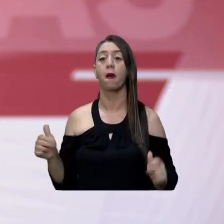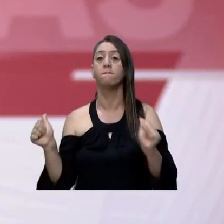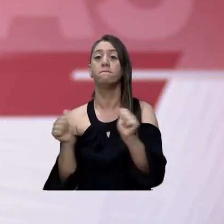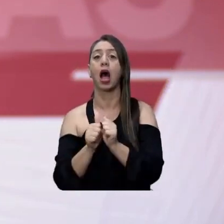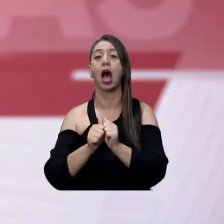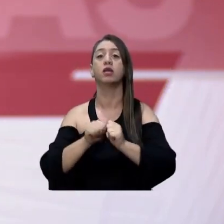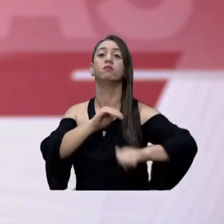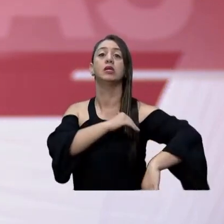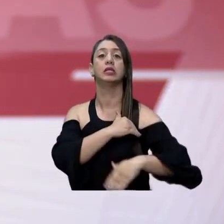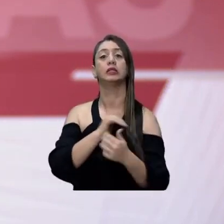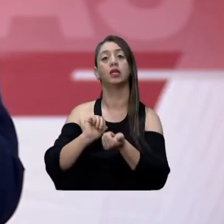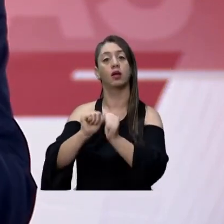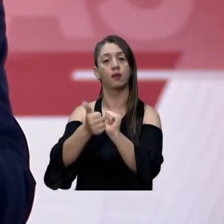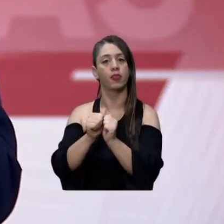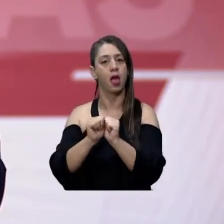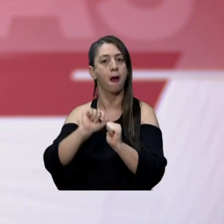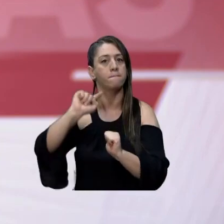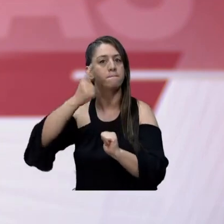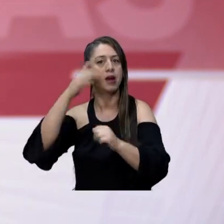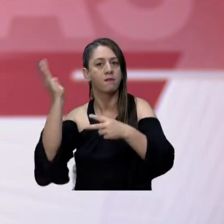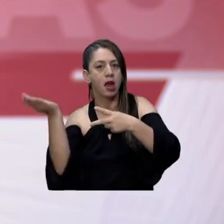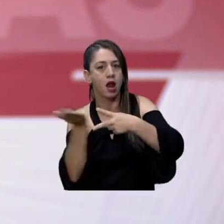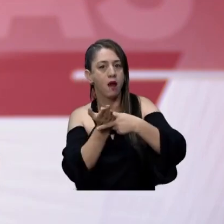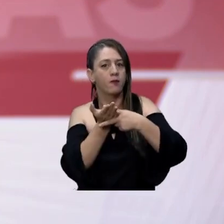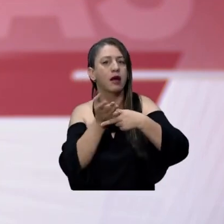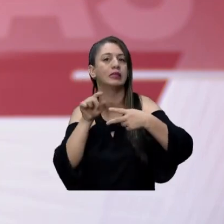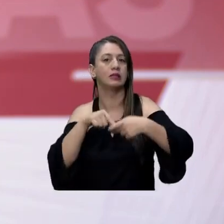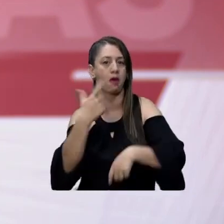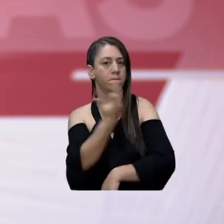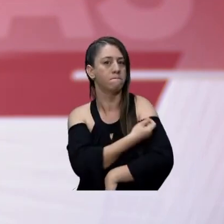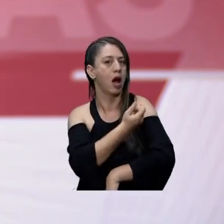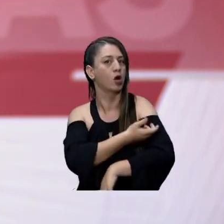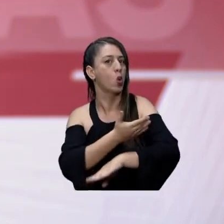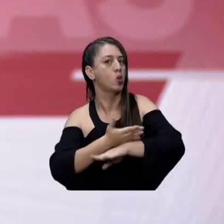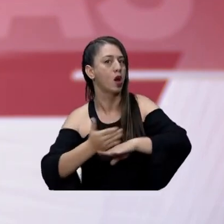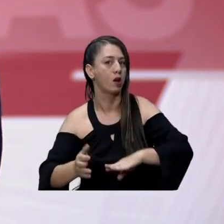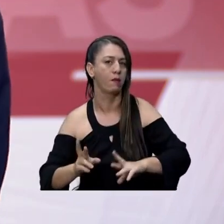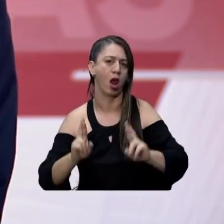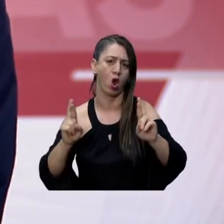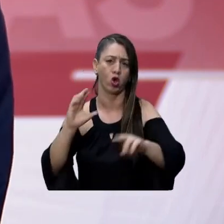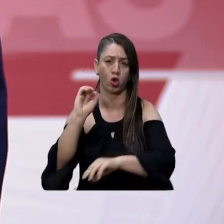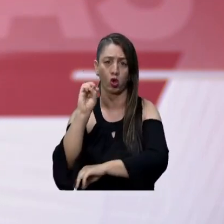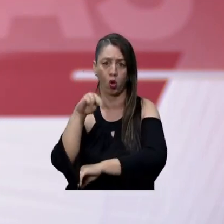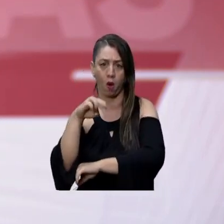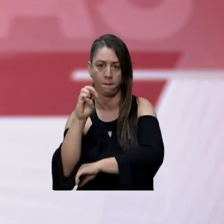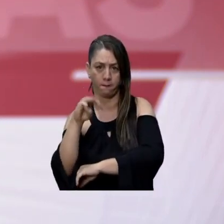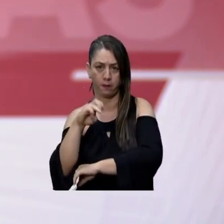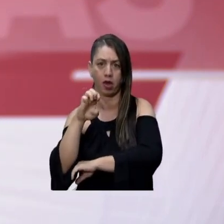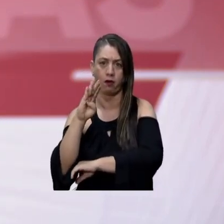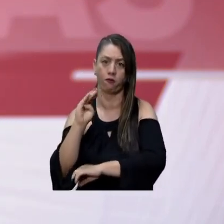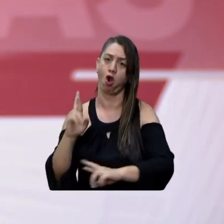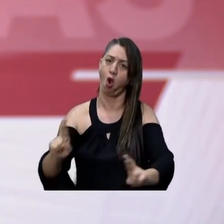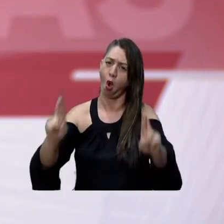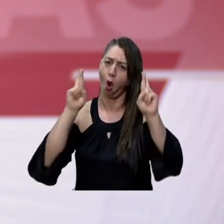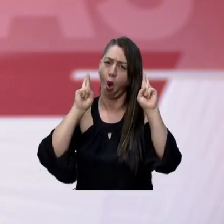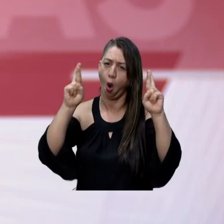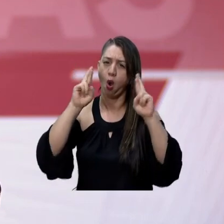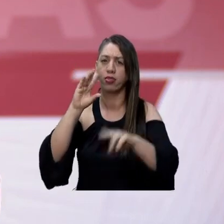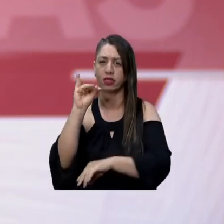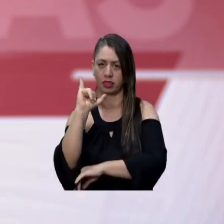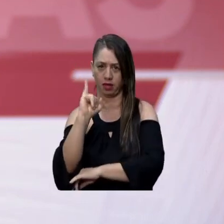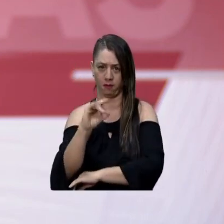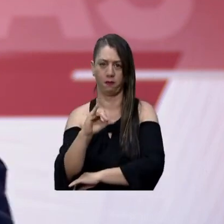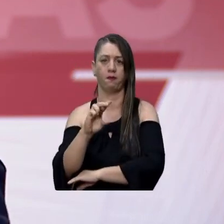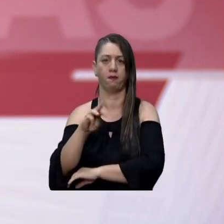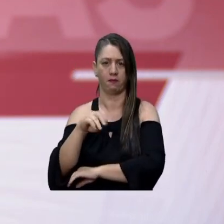del Deporte después de esta primera fase de vacunación. Pero aspira la Conmebol para Copa América, aspira la Dimayor para la Liga en la